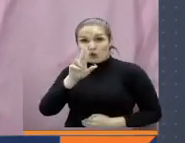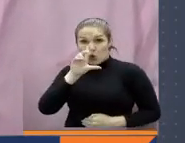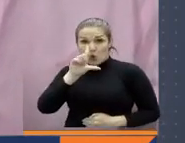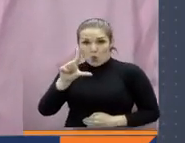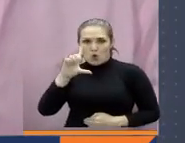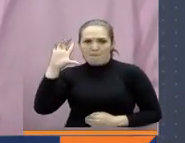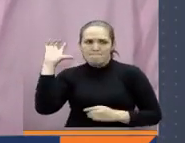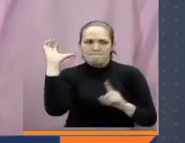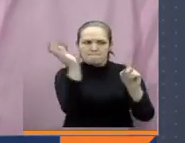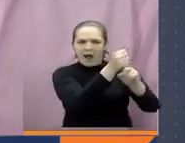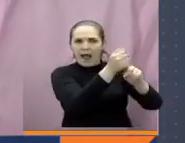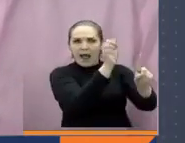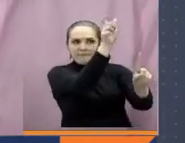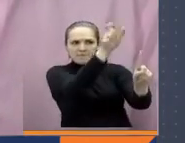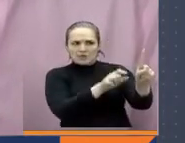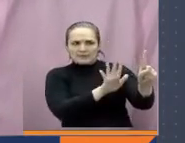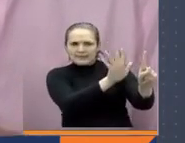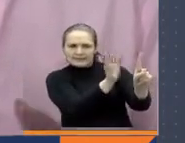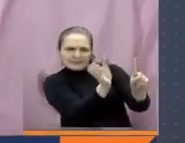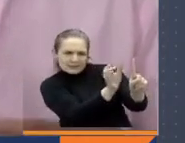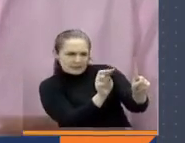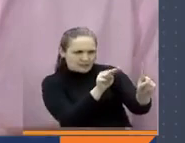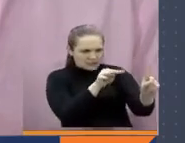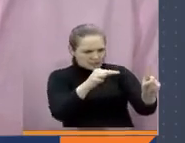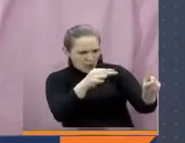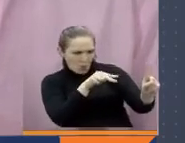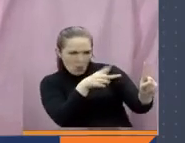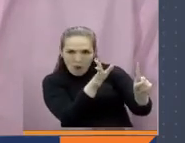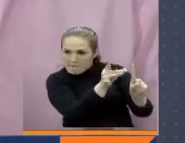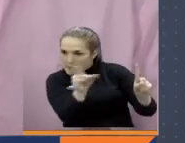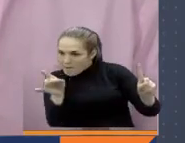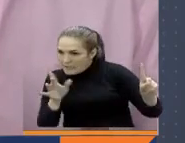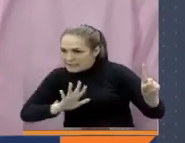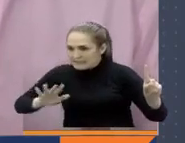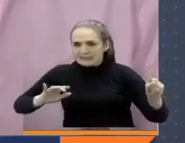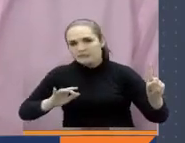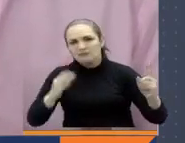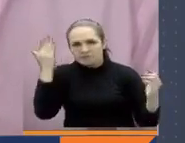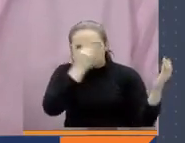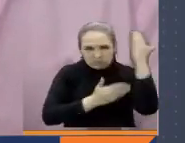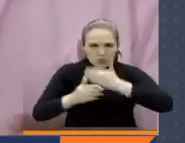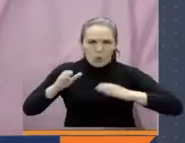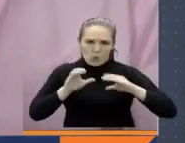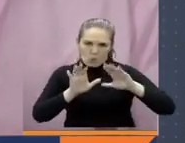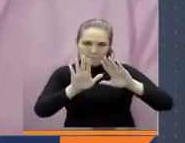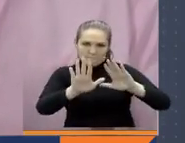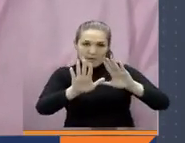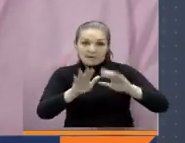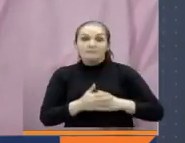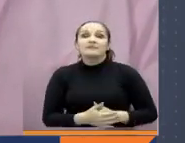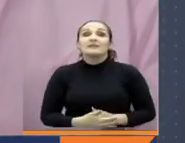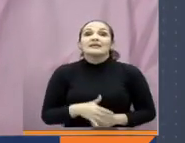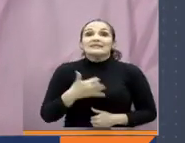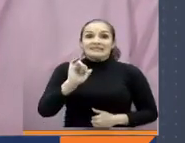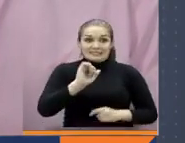que está siendo valorado por parte de los médicos especialistas. Ha dicho que se ha interpuesto puesto un cerco epidemiológico no